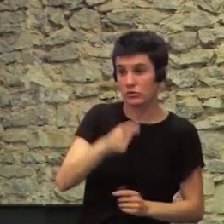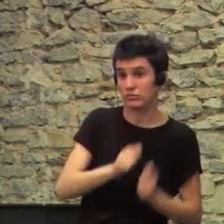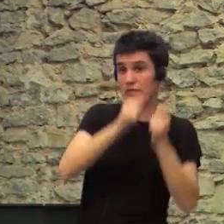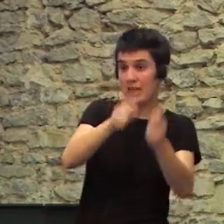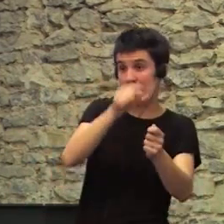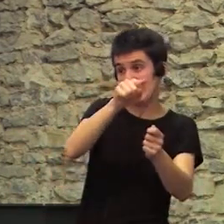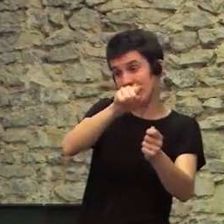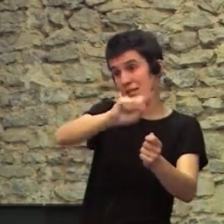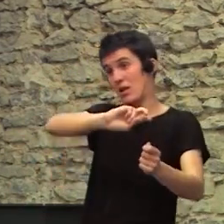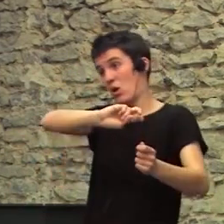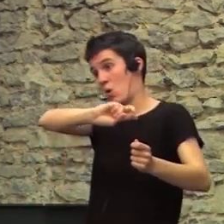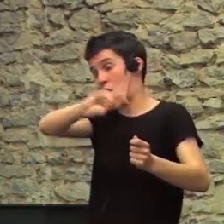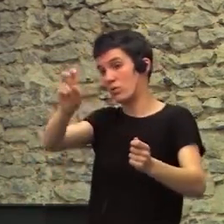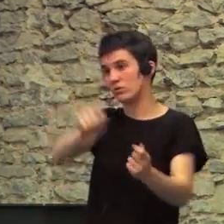las pasó